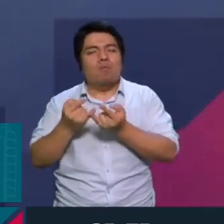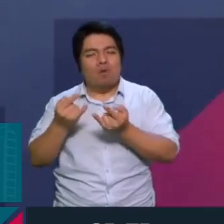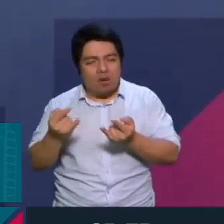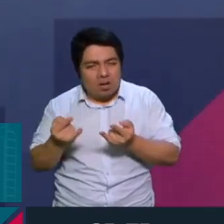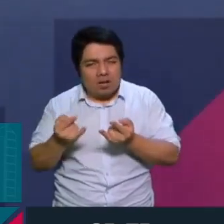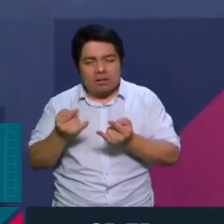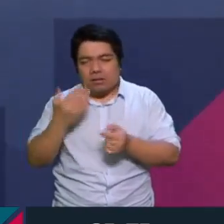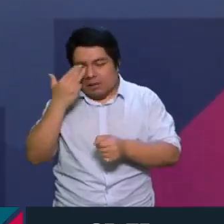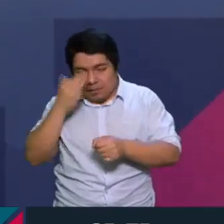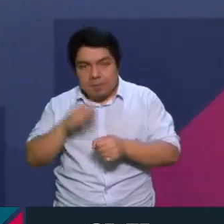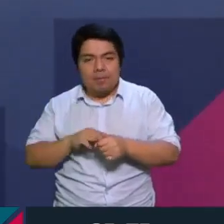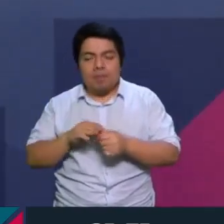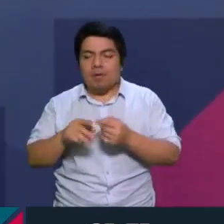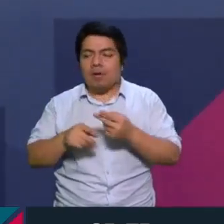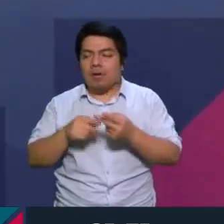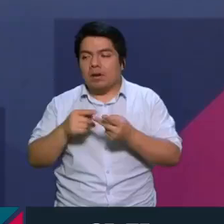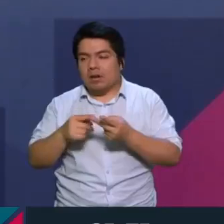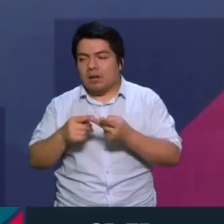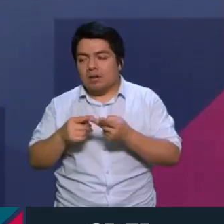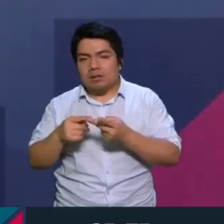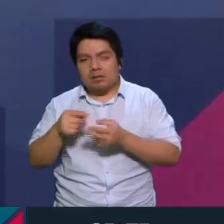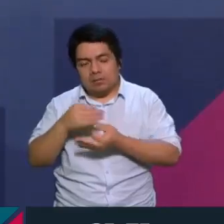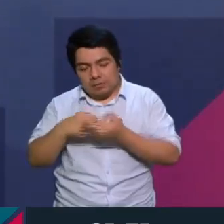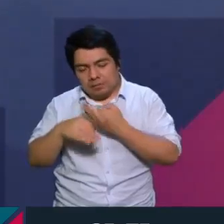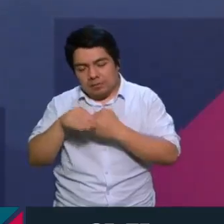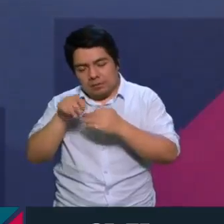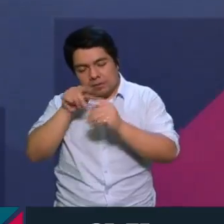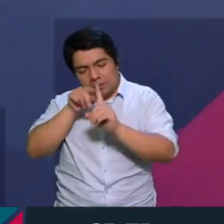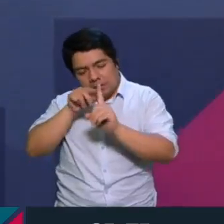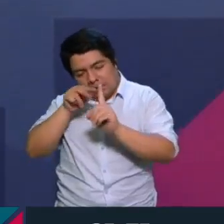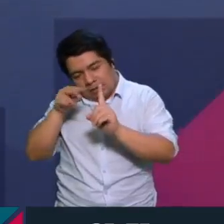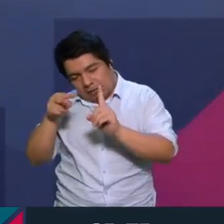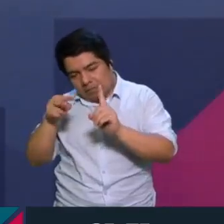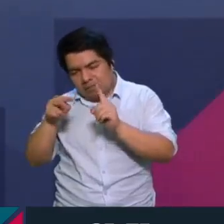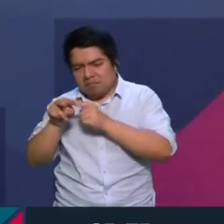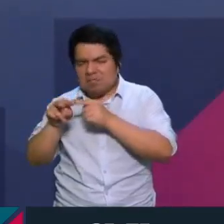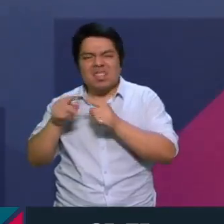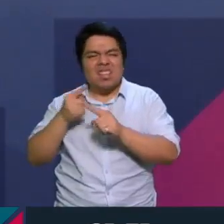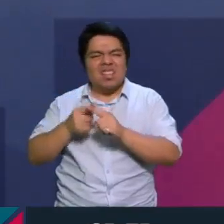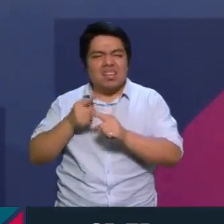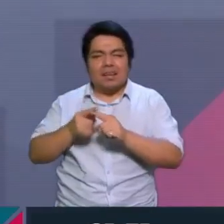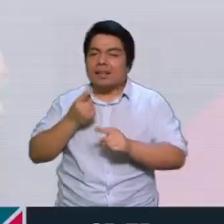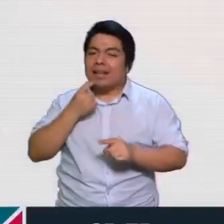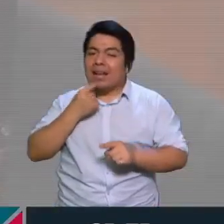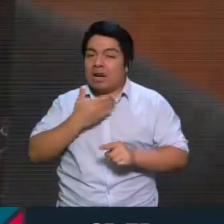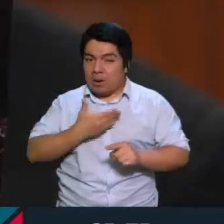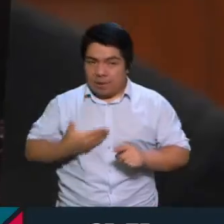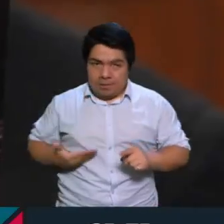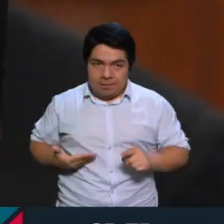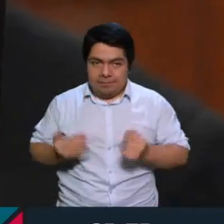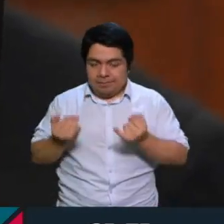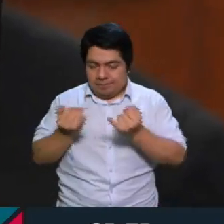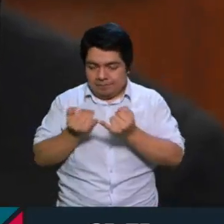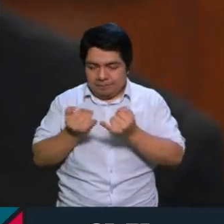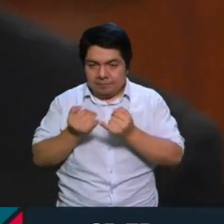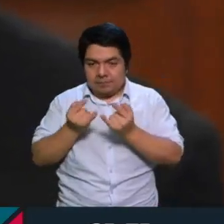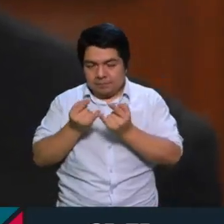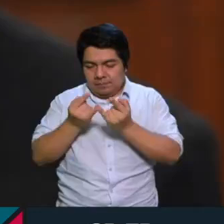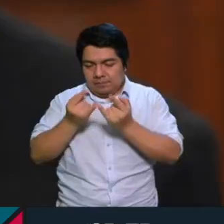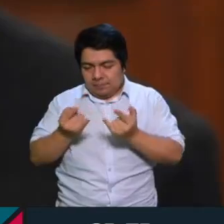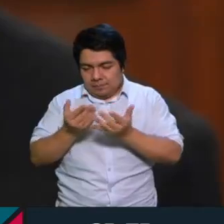las memorias y la visión de López Obrador también del proceso de la